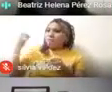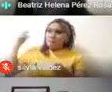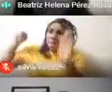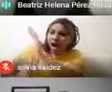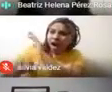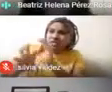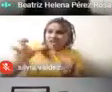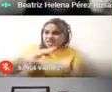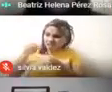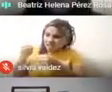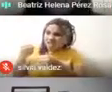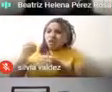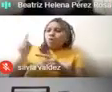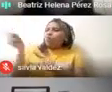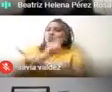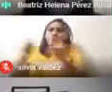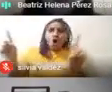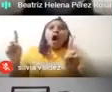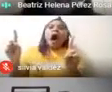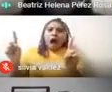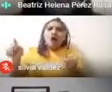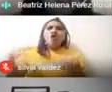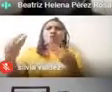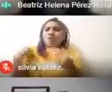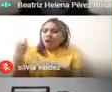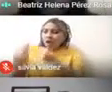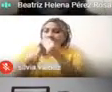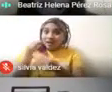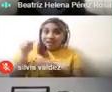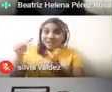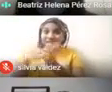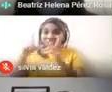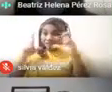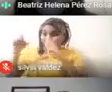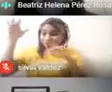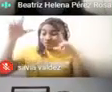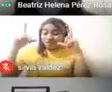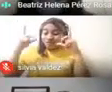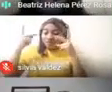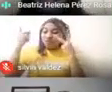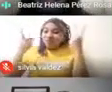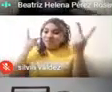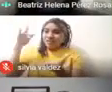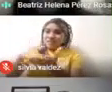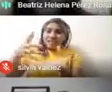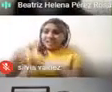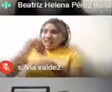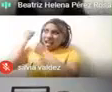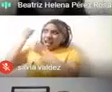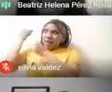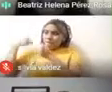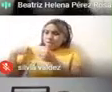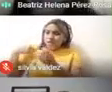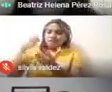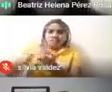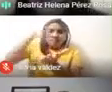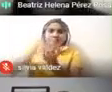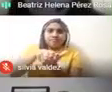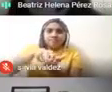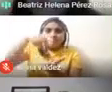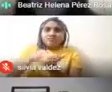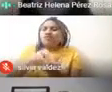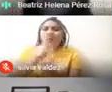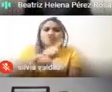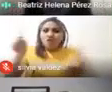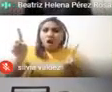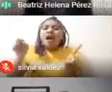o le vayan a hacer esto? ¿Y cómo hago para que entonces aquellos turistas que vengan no pretendan ir y llevarse mi rana? Esa es una forma